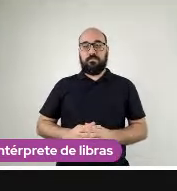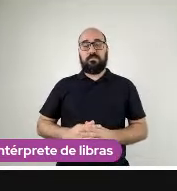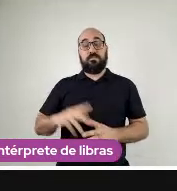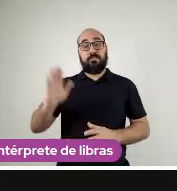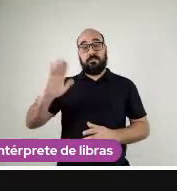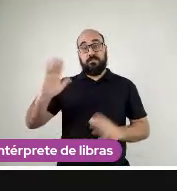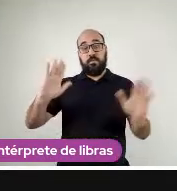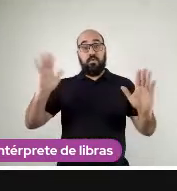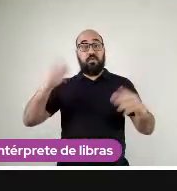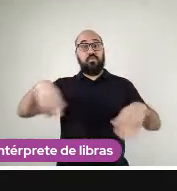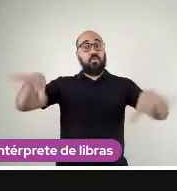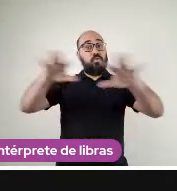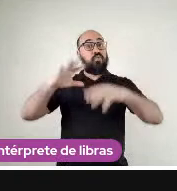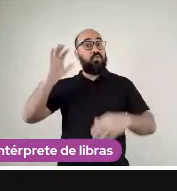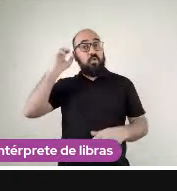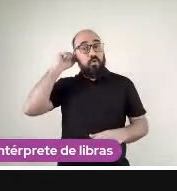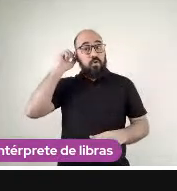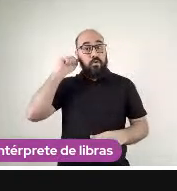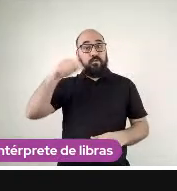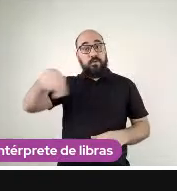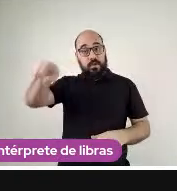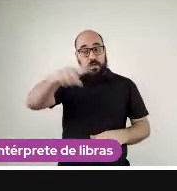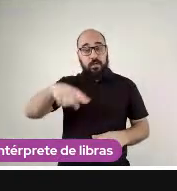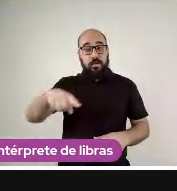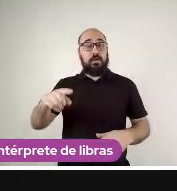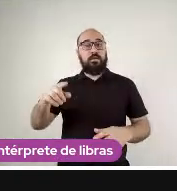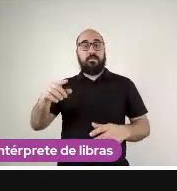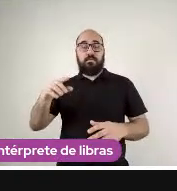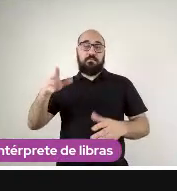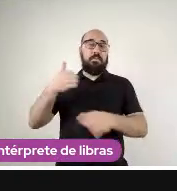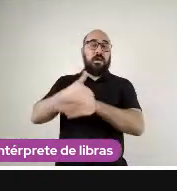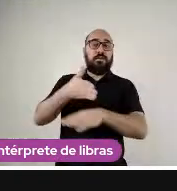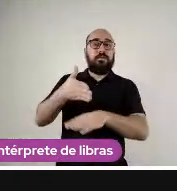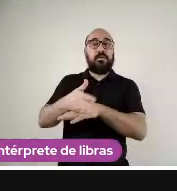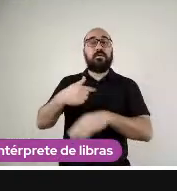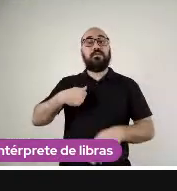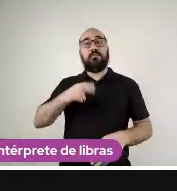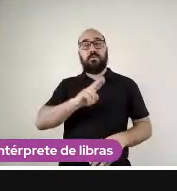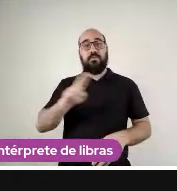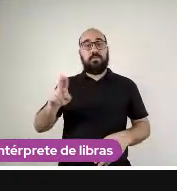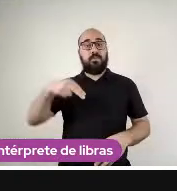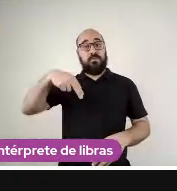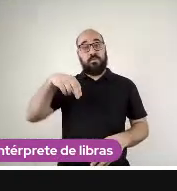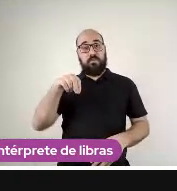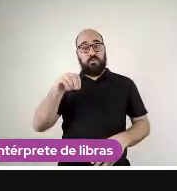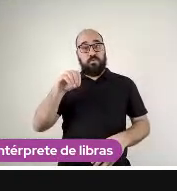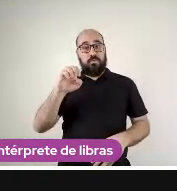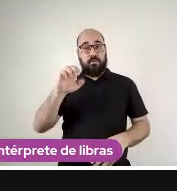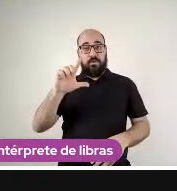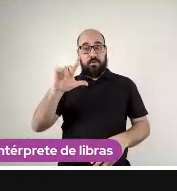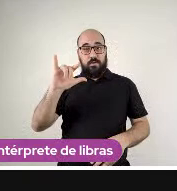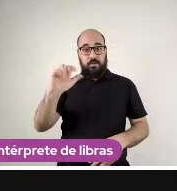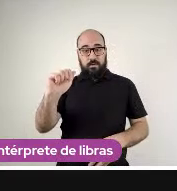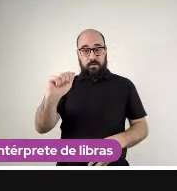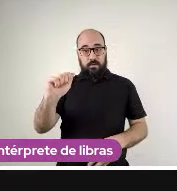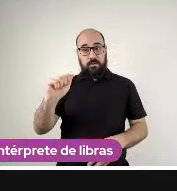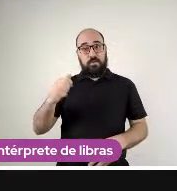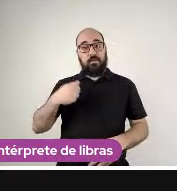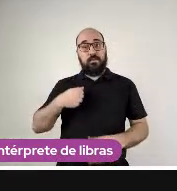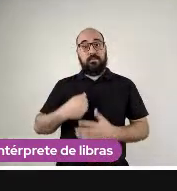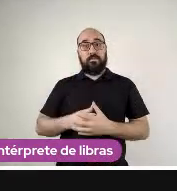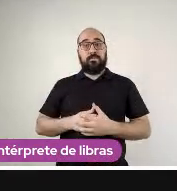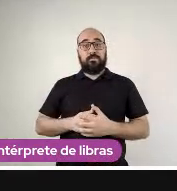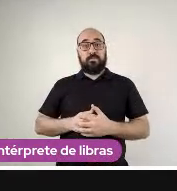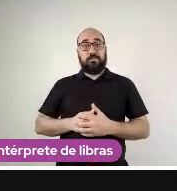oceanógrafa, tengo un doctorado en ecología marina y actualmente trabajo en diferentes proyectos